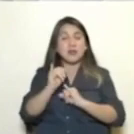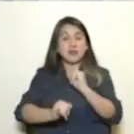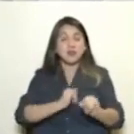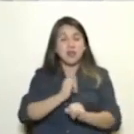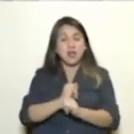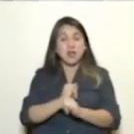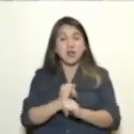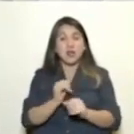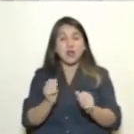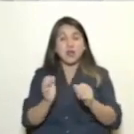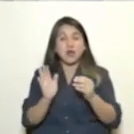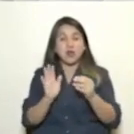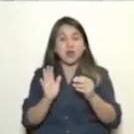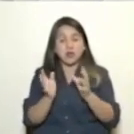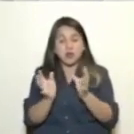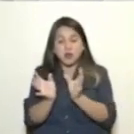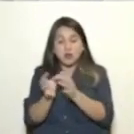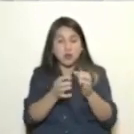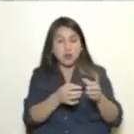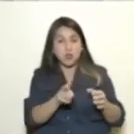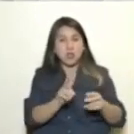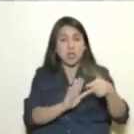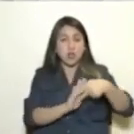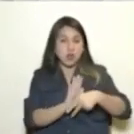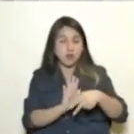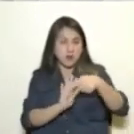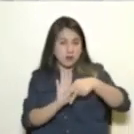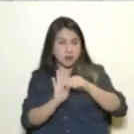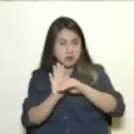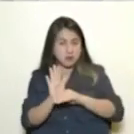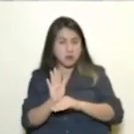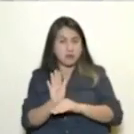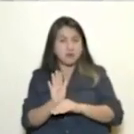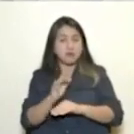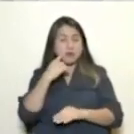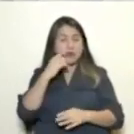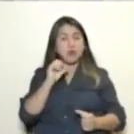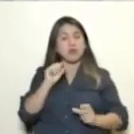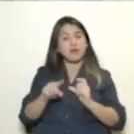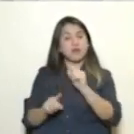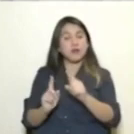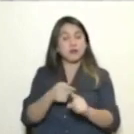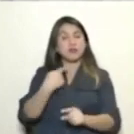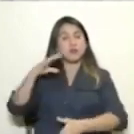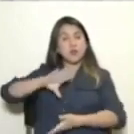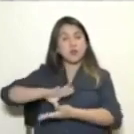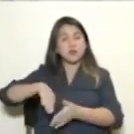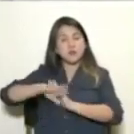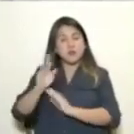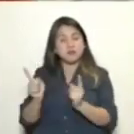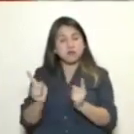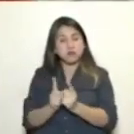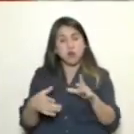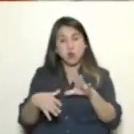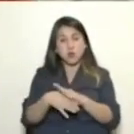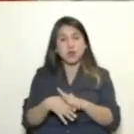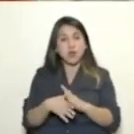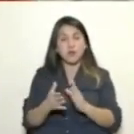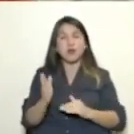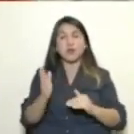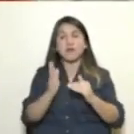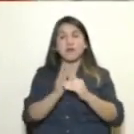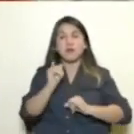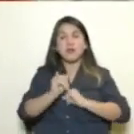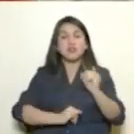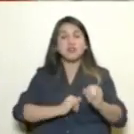conjunto de normas que nos puedan interpretar y defender a nosotros países más pequeños, y nos juntamos a nivel internacional con otros